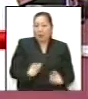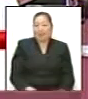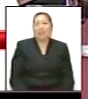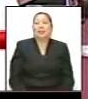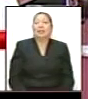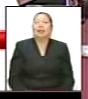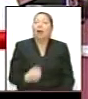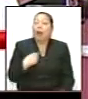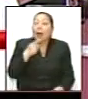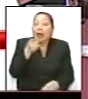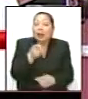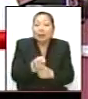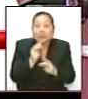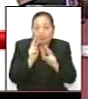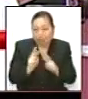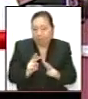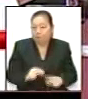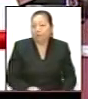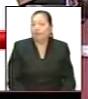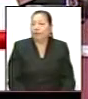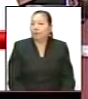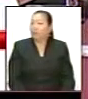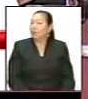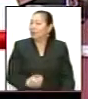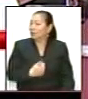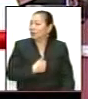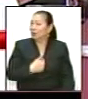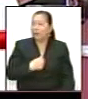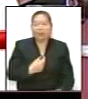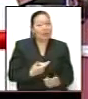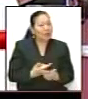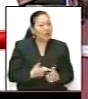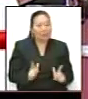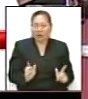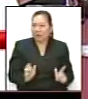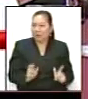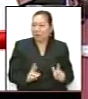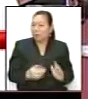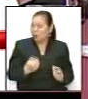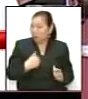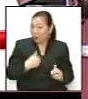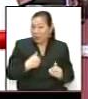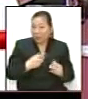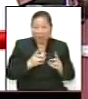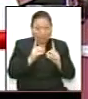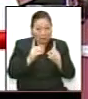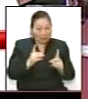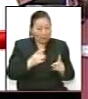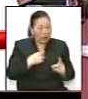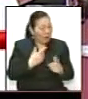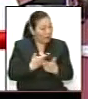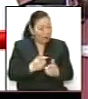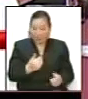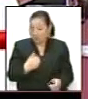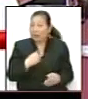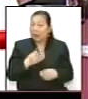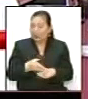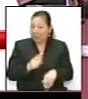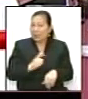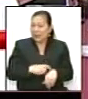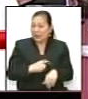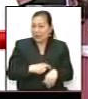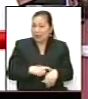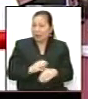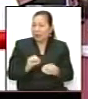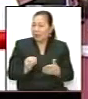estar ahí. Repito, no pertenezco a La Libertad. No represento a La Libertad. Sin embargo, estuve en el momento en que